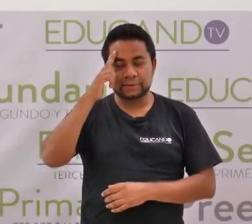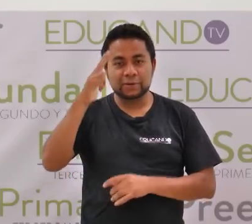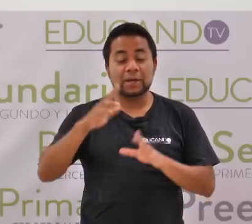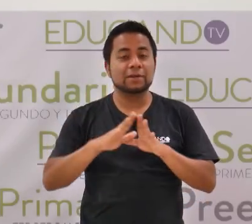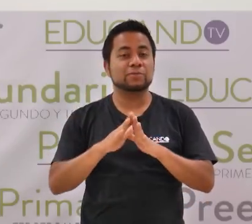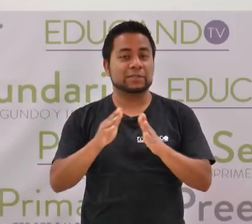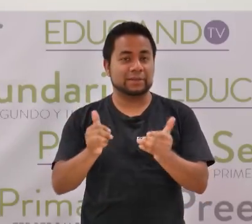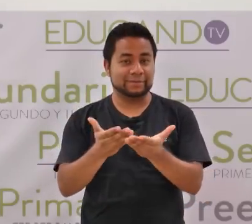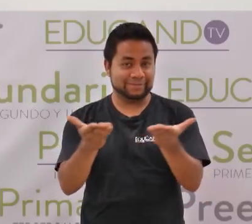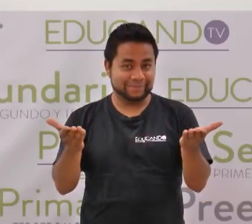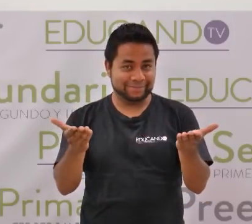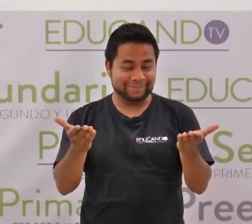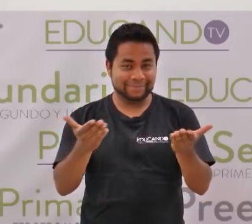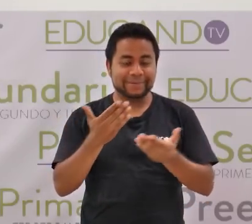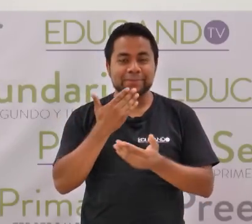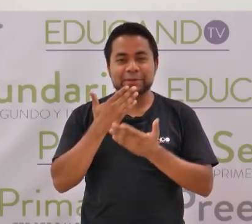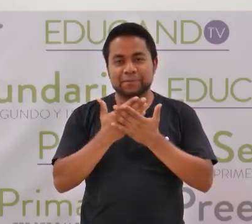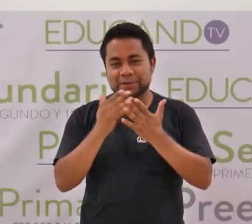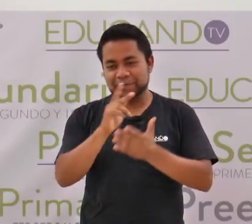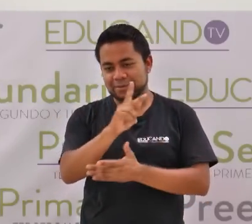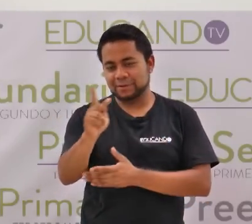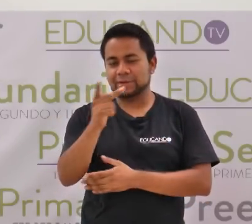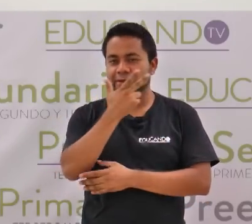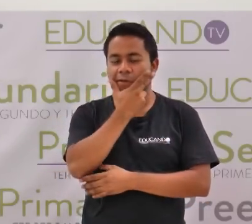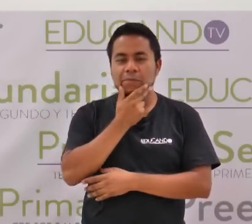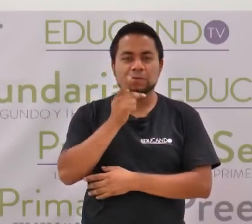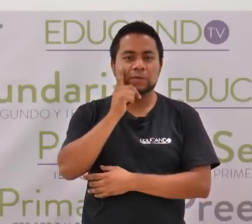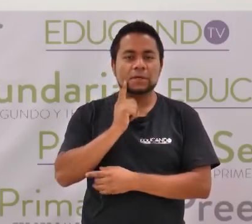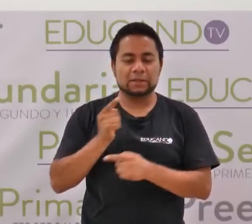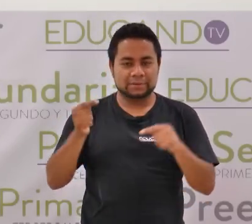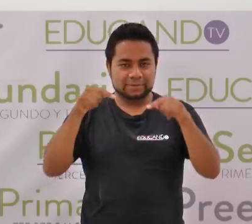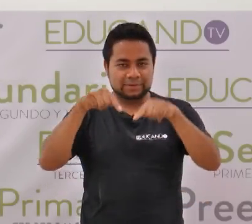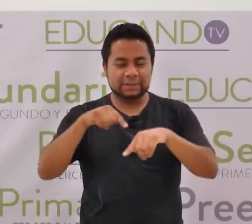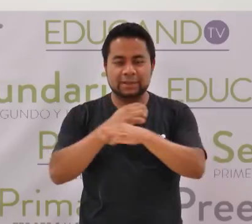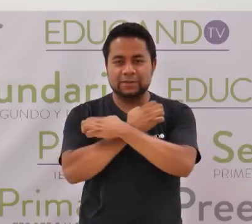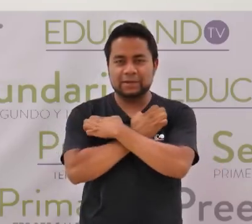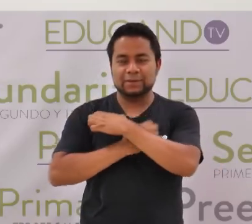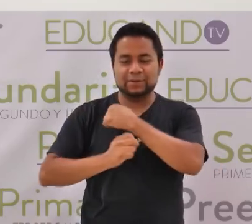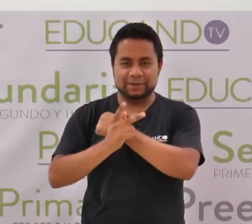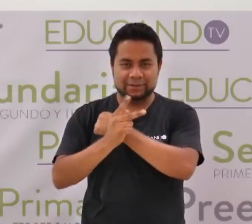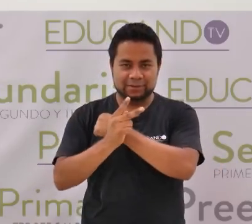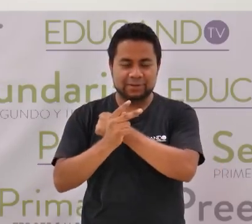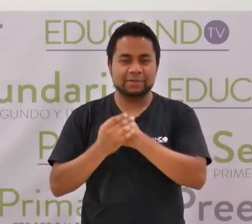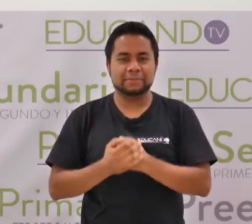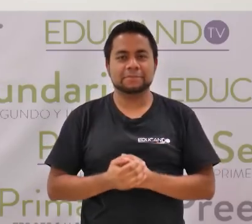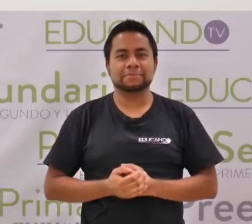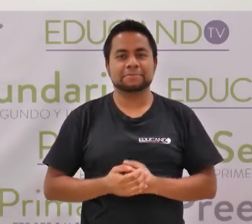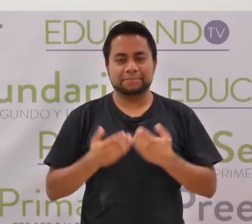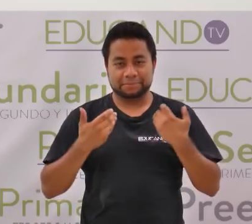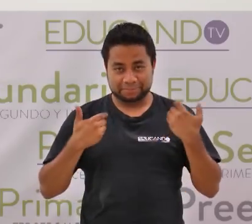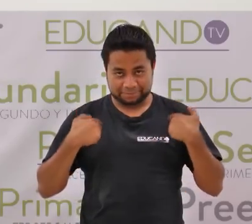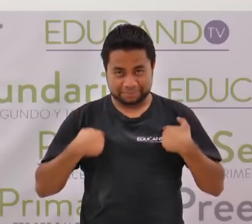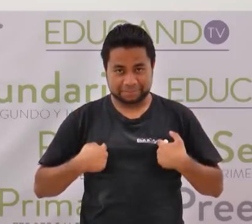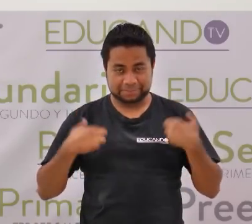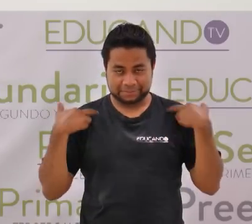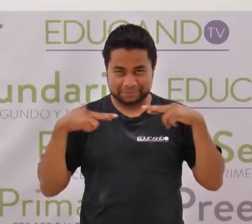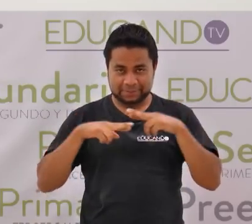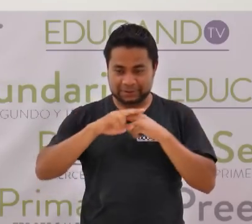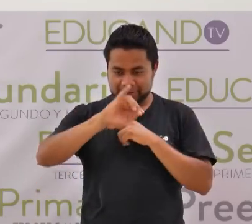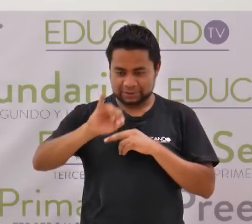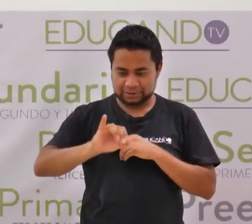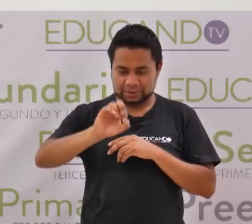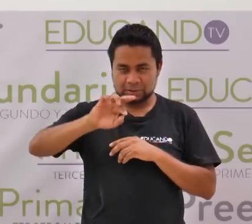¿qué tal? ¿Cómo están? Bienvenidos todos y todas a su programa Educando TV. Soy Jorge